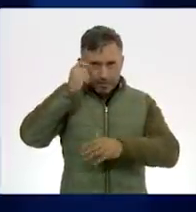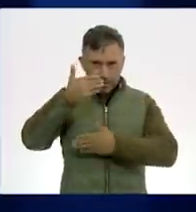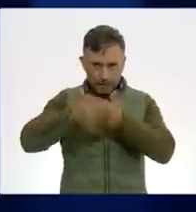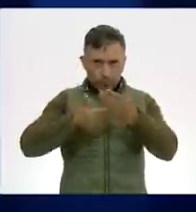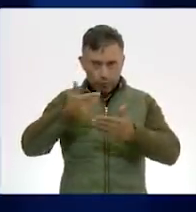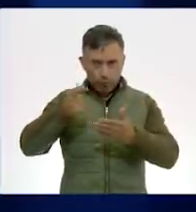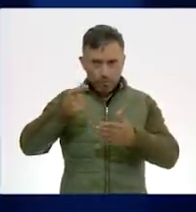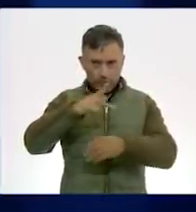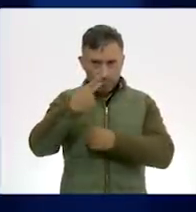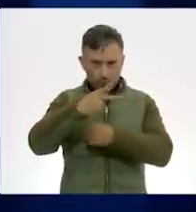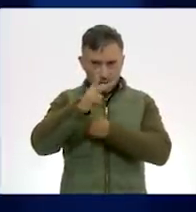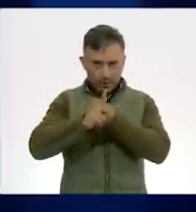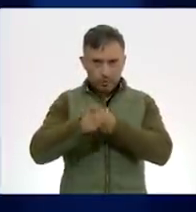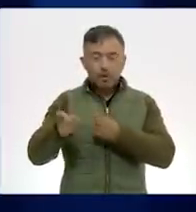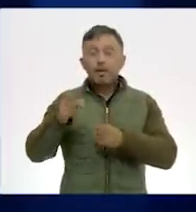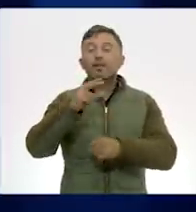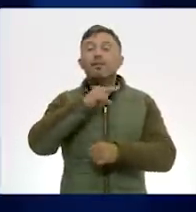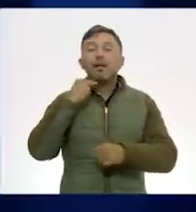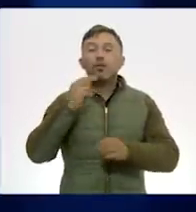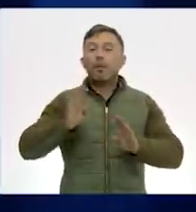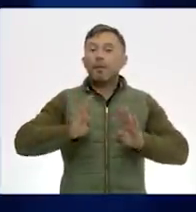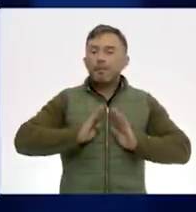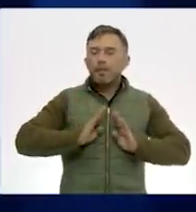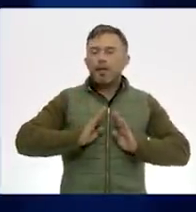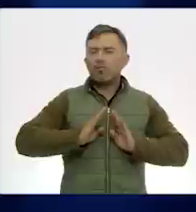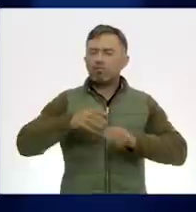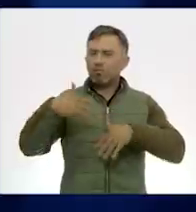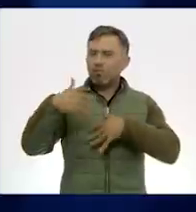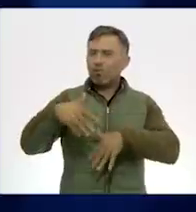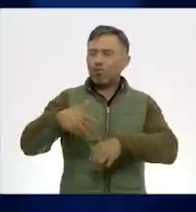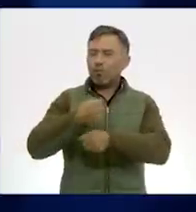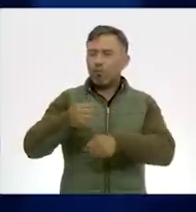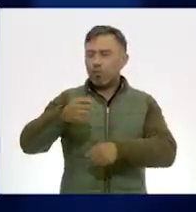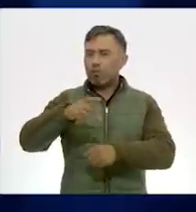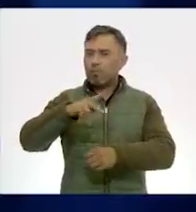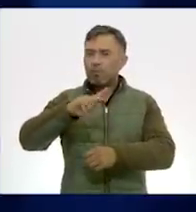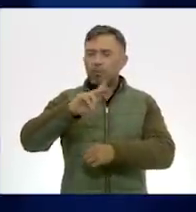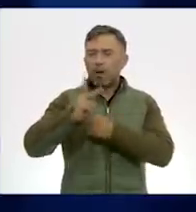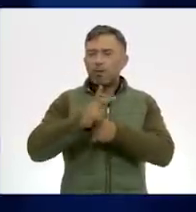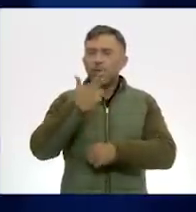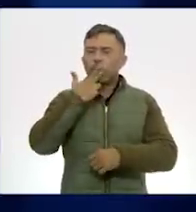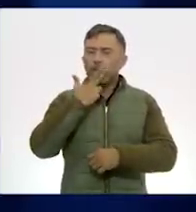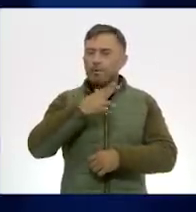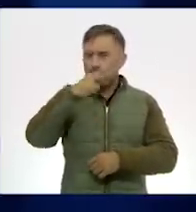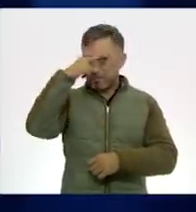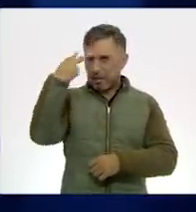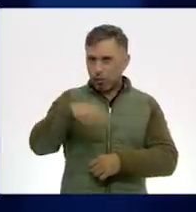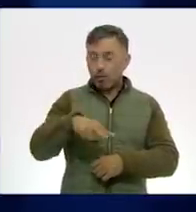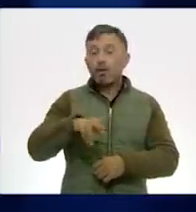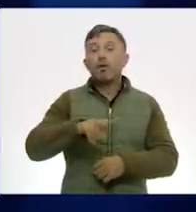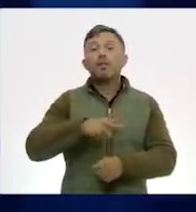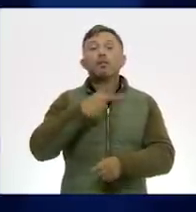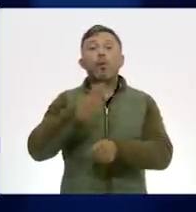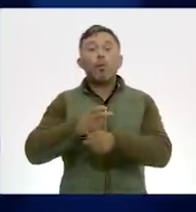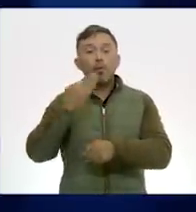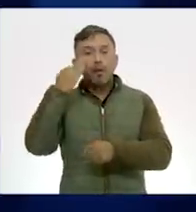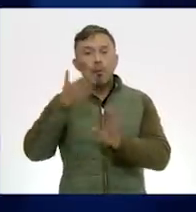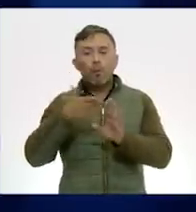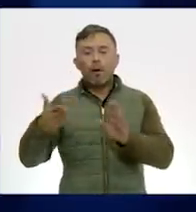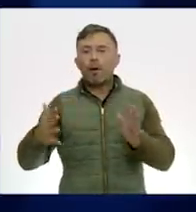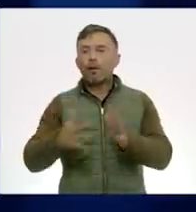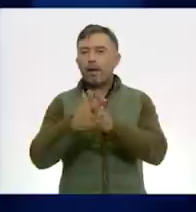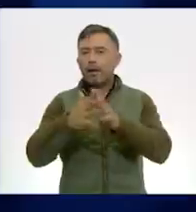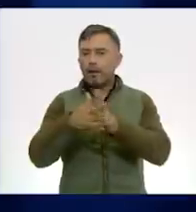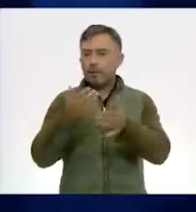sacerdote militar, insurgente y patriota mexicano que organizó y fue el artífice de la segunda etapa de la Guerra de Independencia